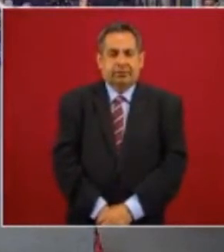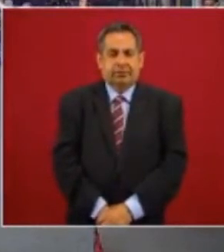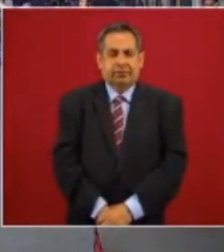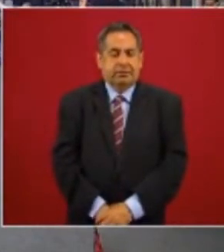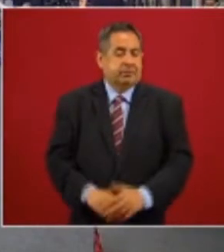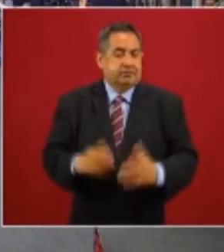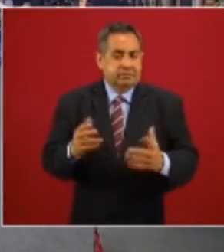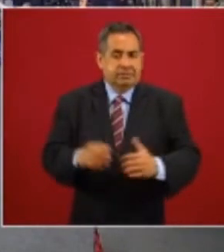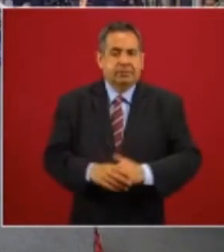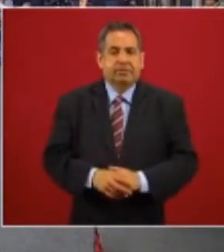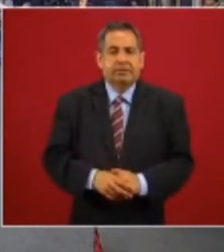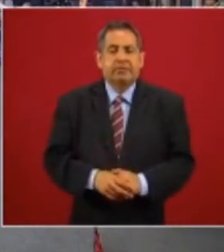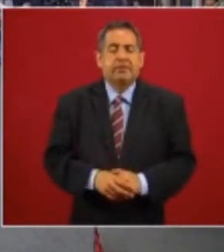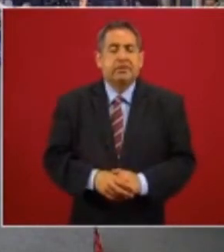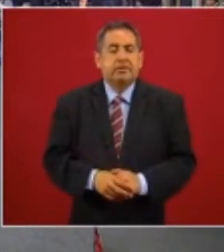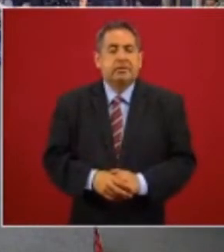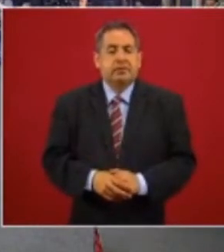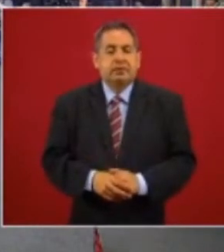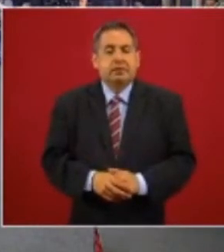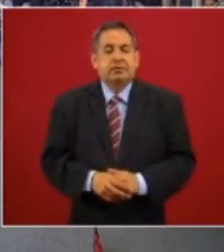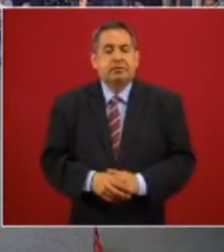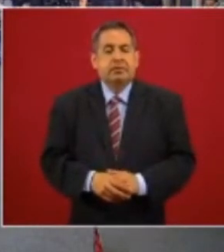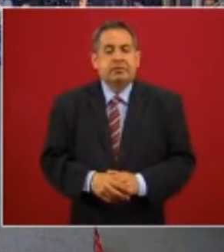Bueno, aquí lo